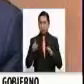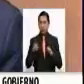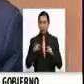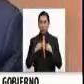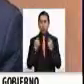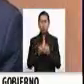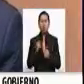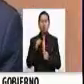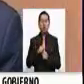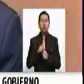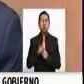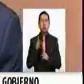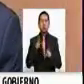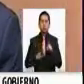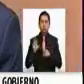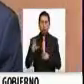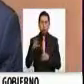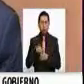obrero